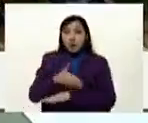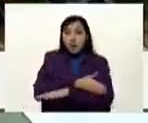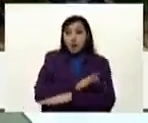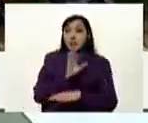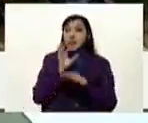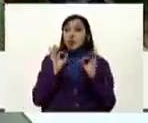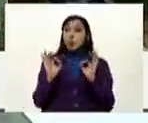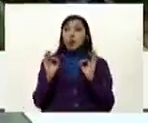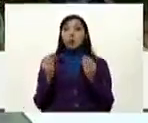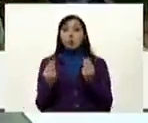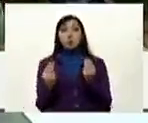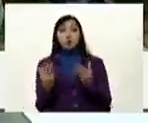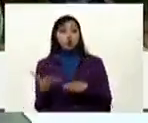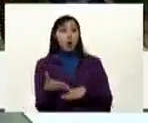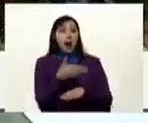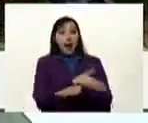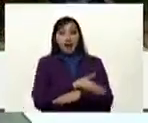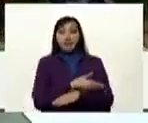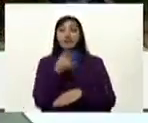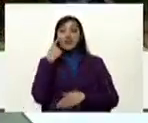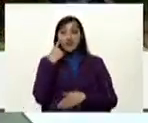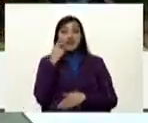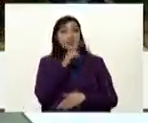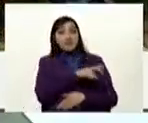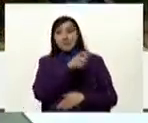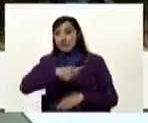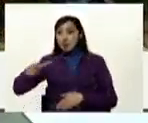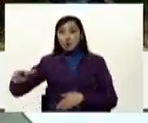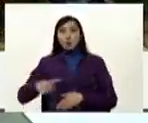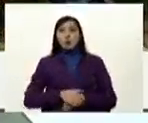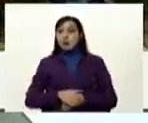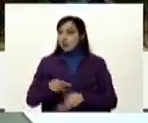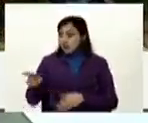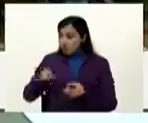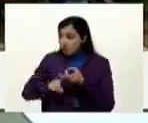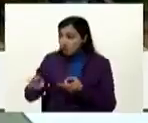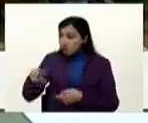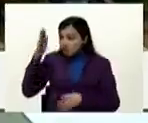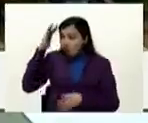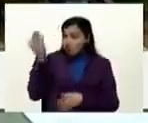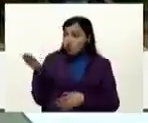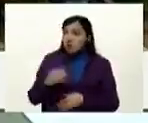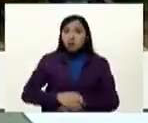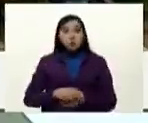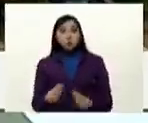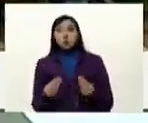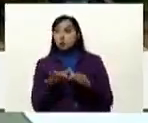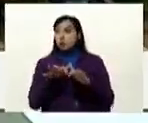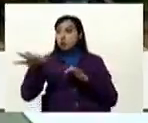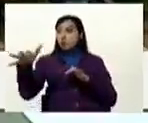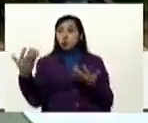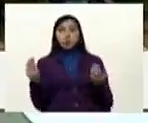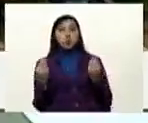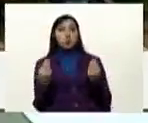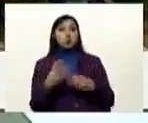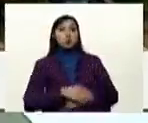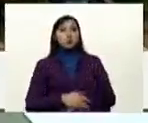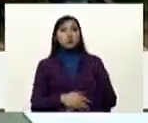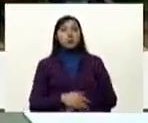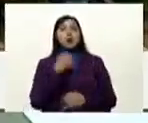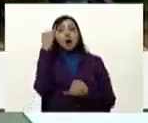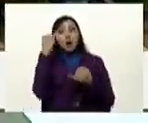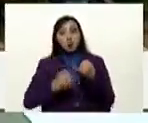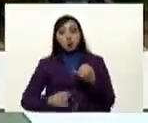bastante. Sé muchos casos. Ah, Silita. Demasiados casos ya. En las